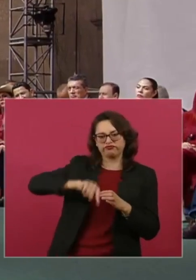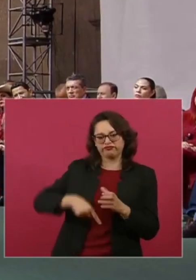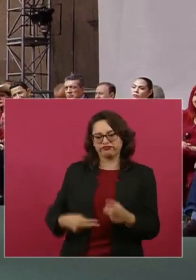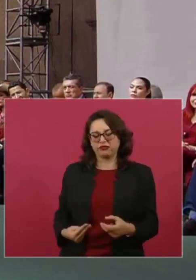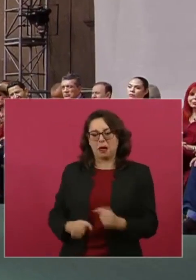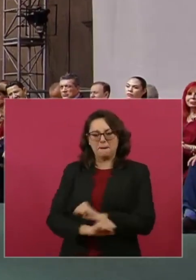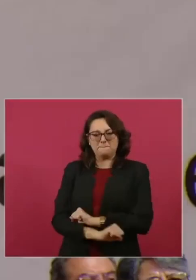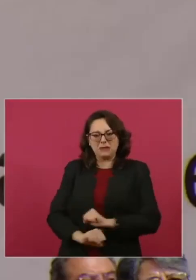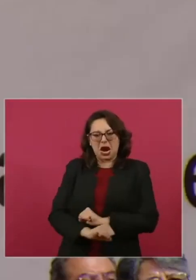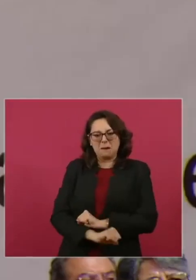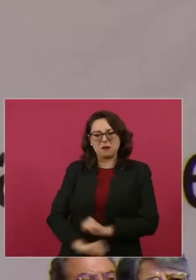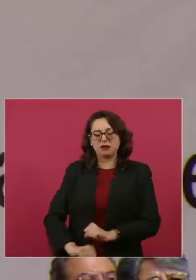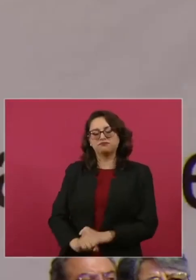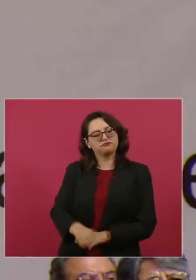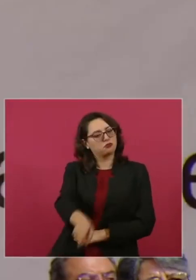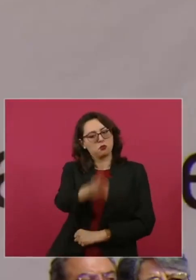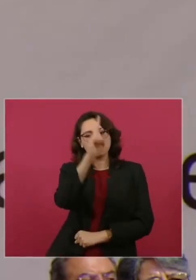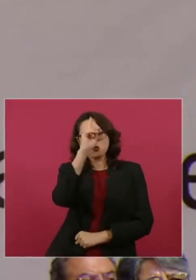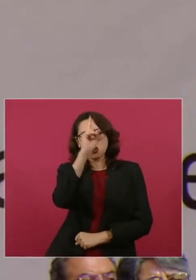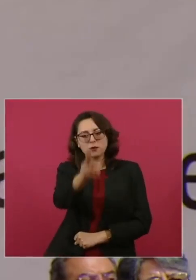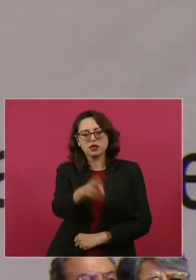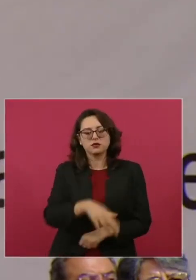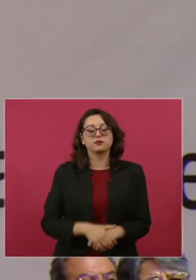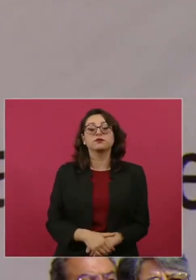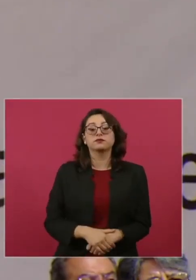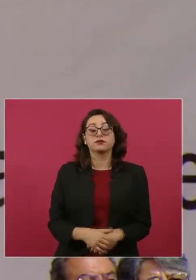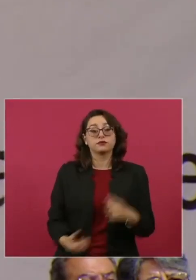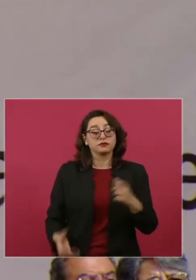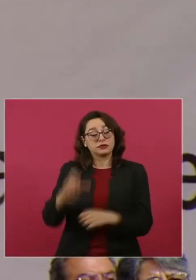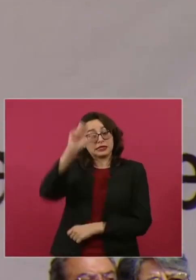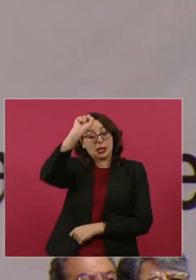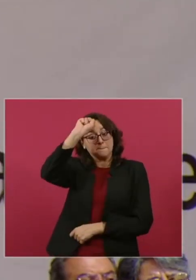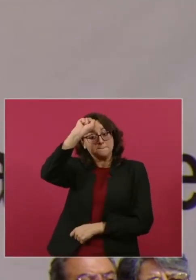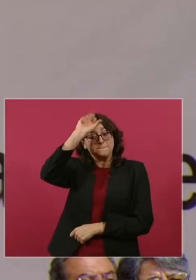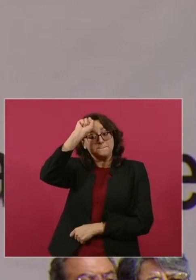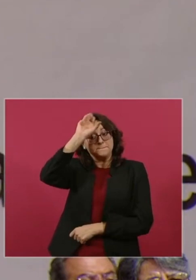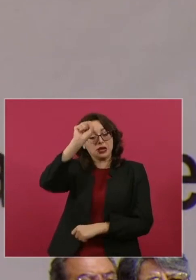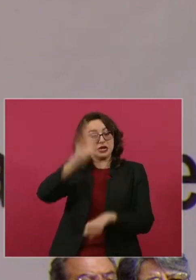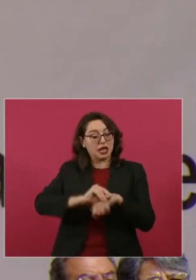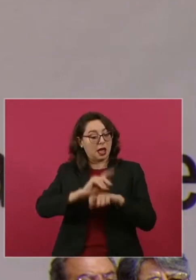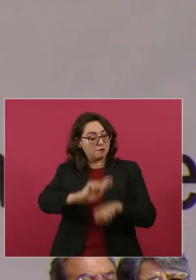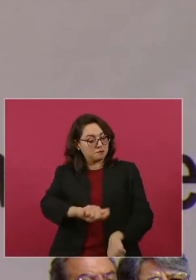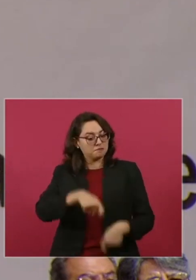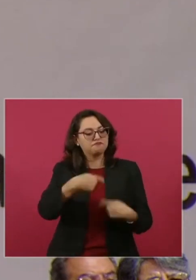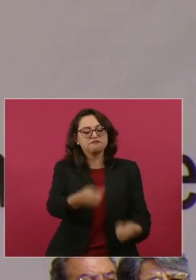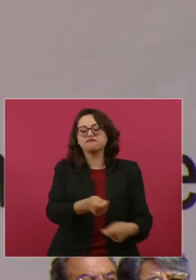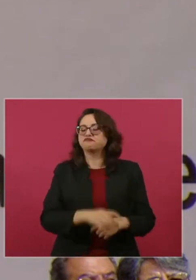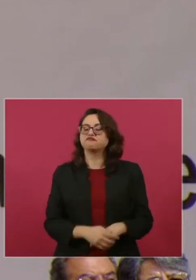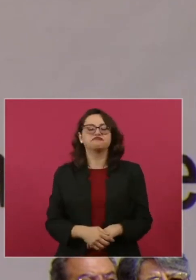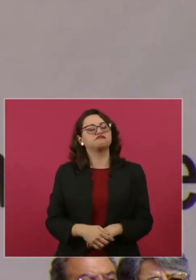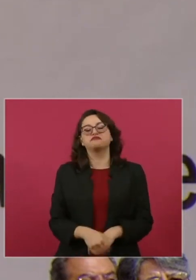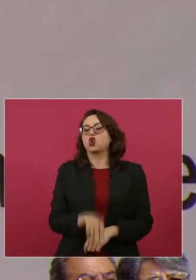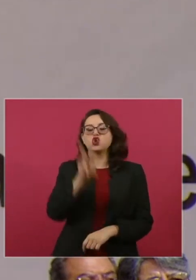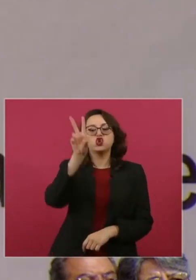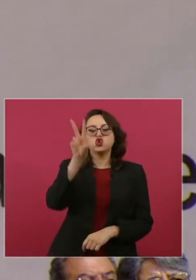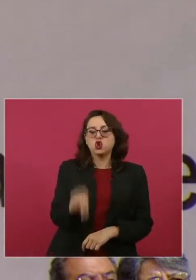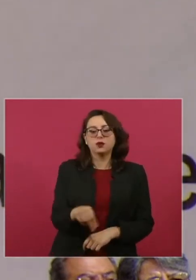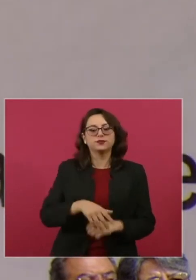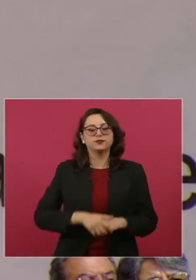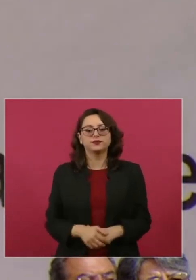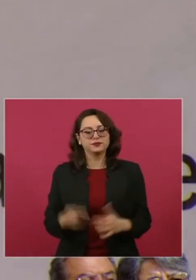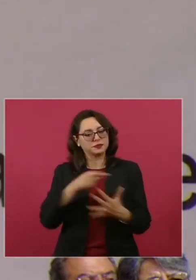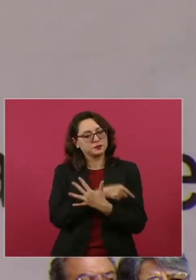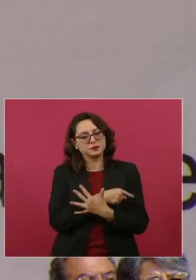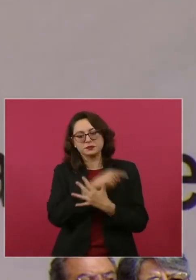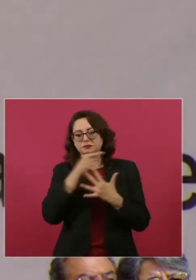para explotar minas we haven't a cielo allowed abierto any exploitation y cuidamos of mines el medio ambiente we take en care las of obras